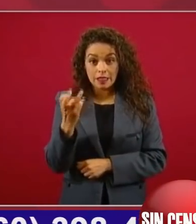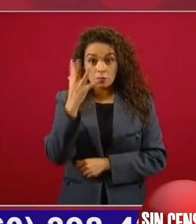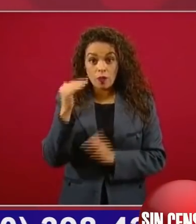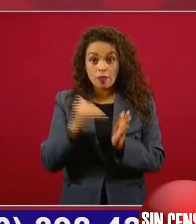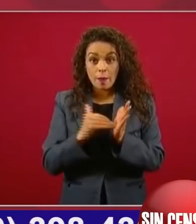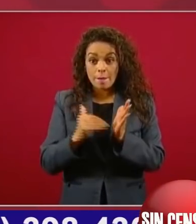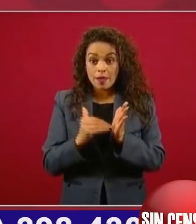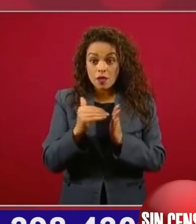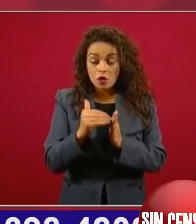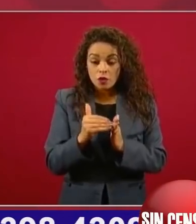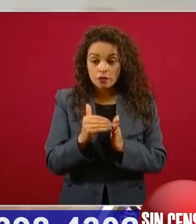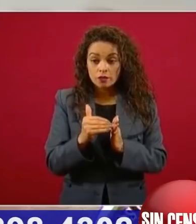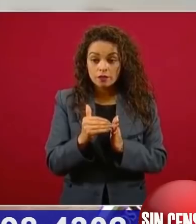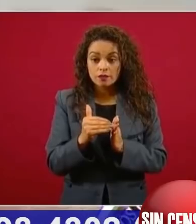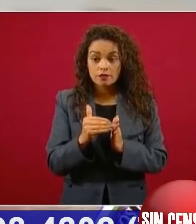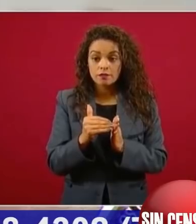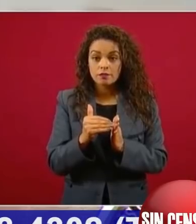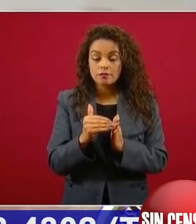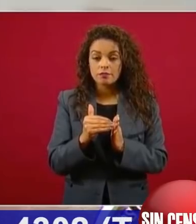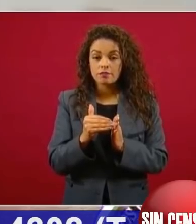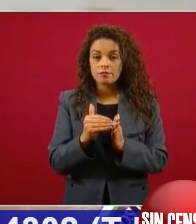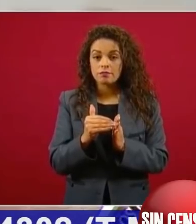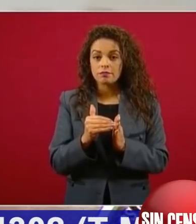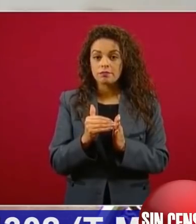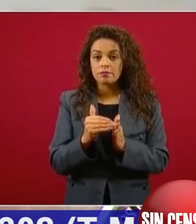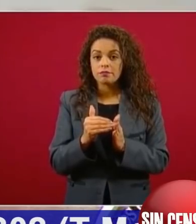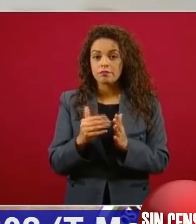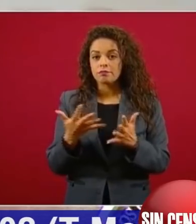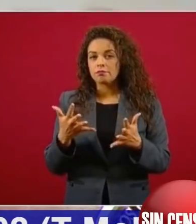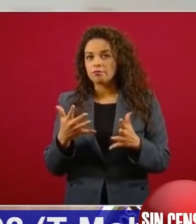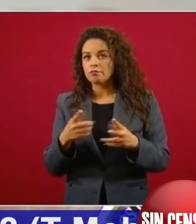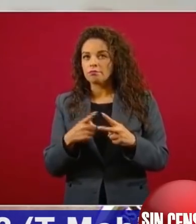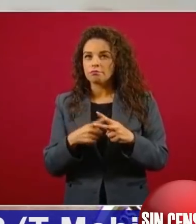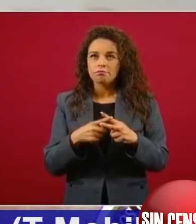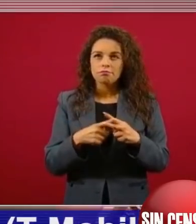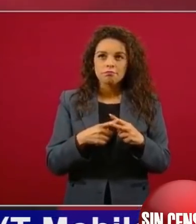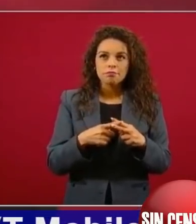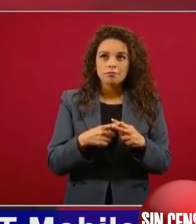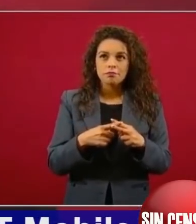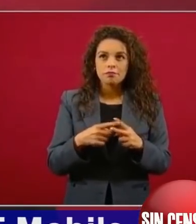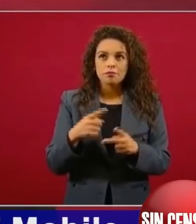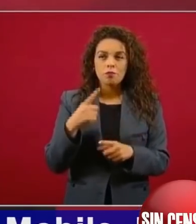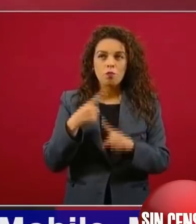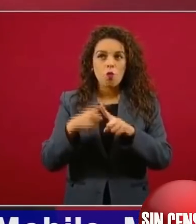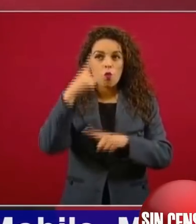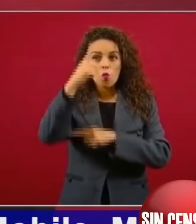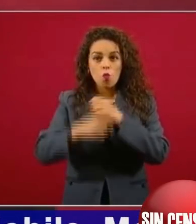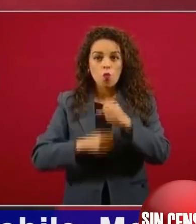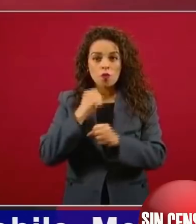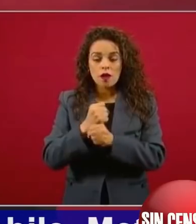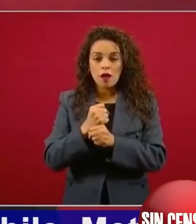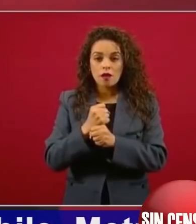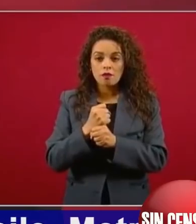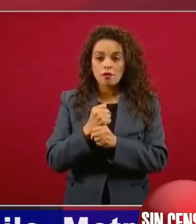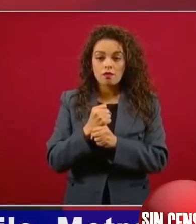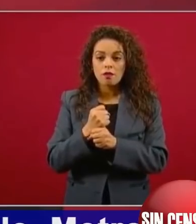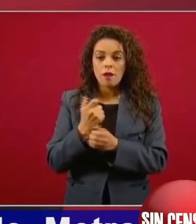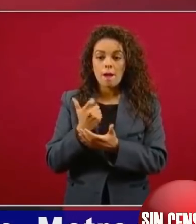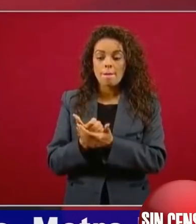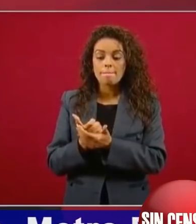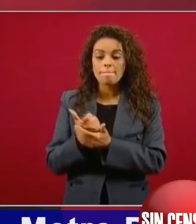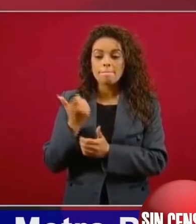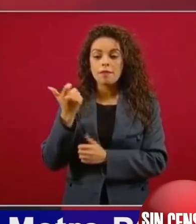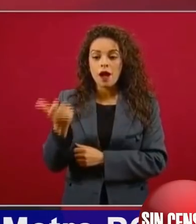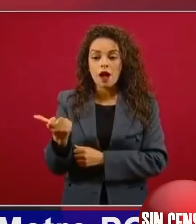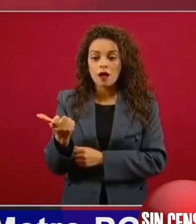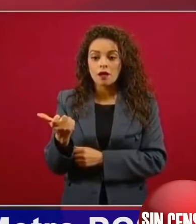millones equivalen a lo que se paga cada año de la nómina